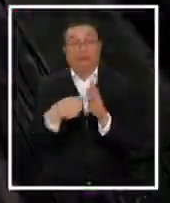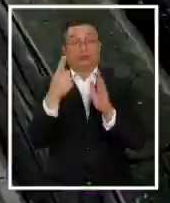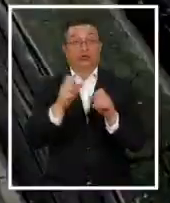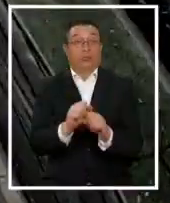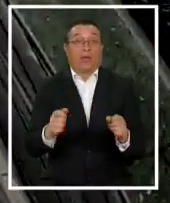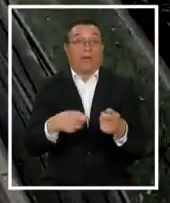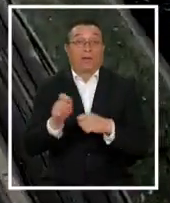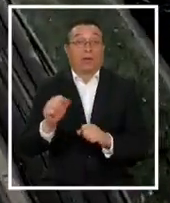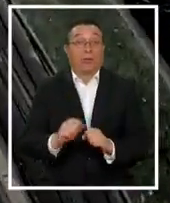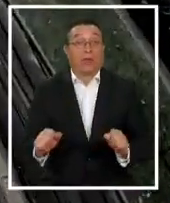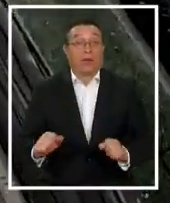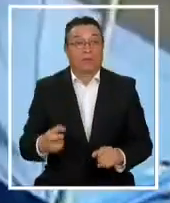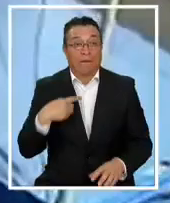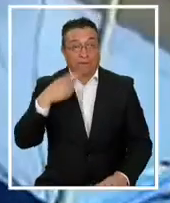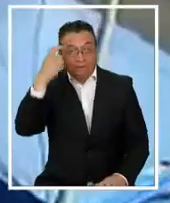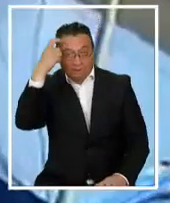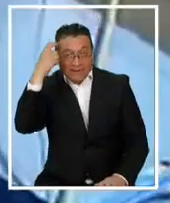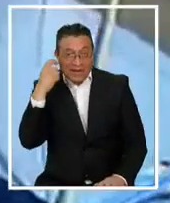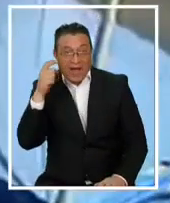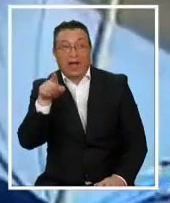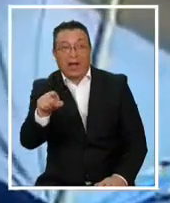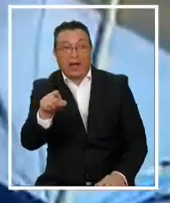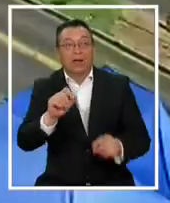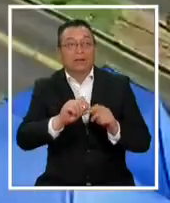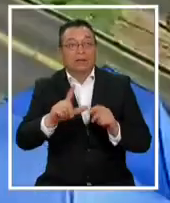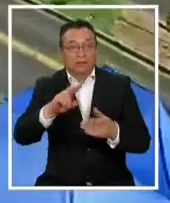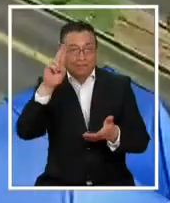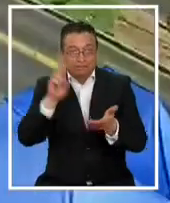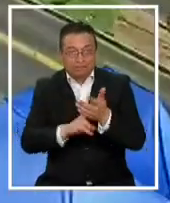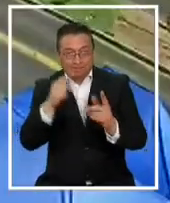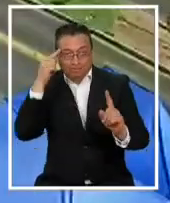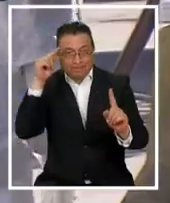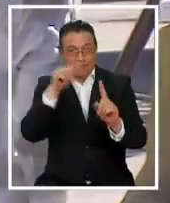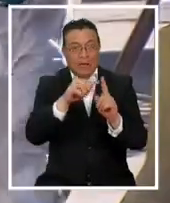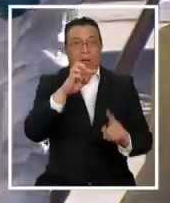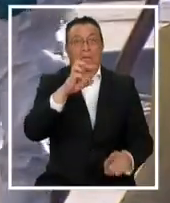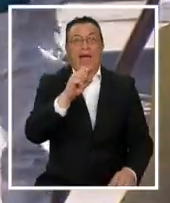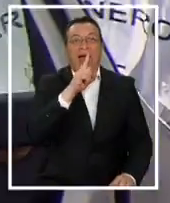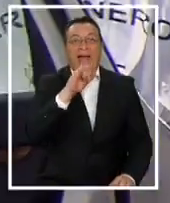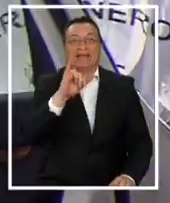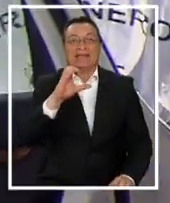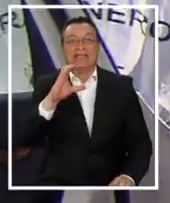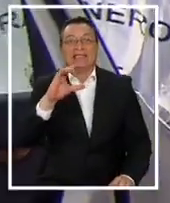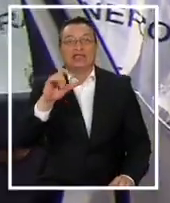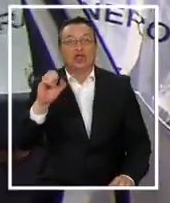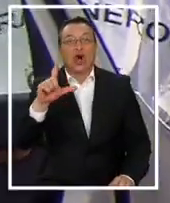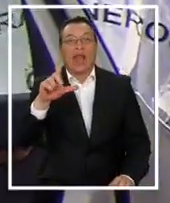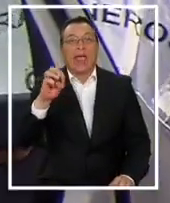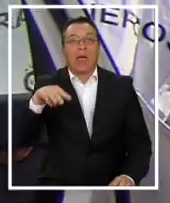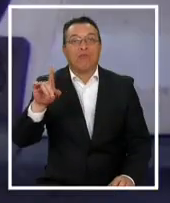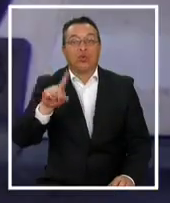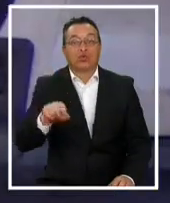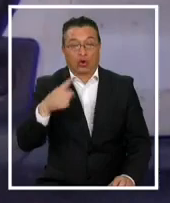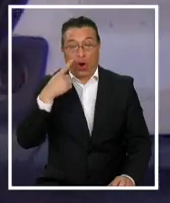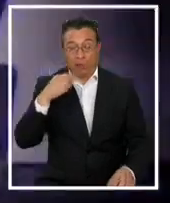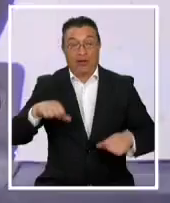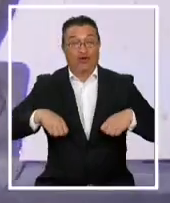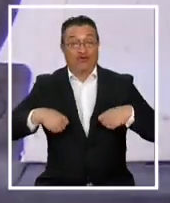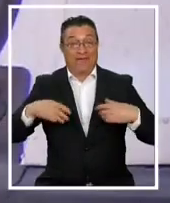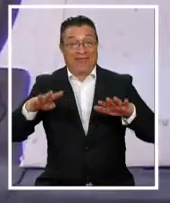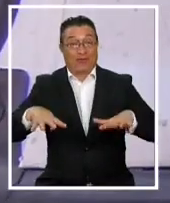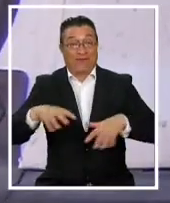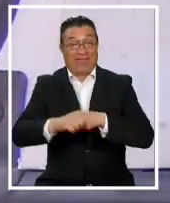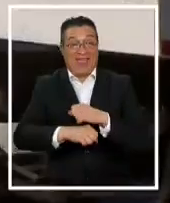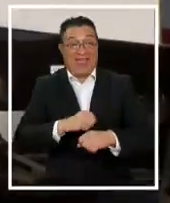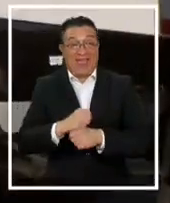bala. Venganza que habría tenido como real objetivo a Patricio Lemus Duarte, un joven de 19